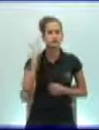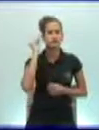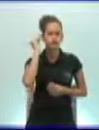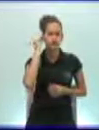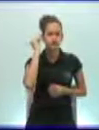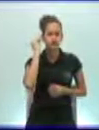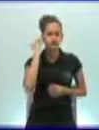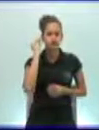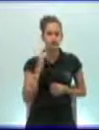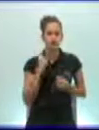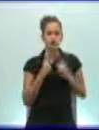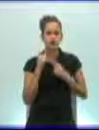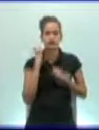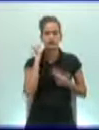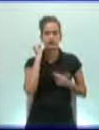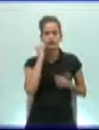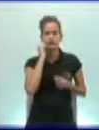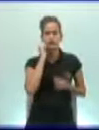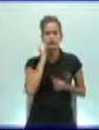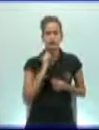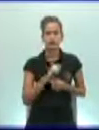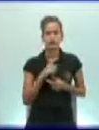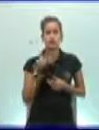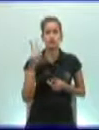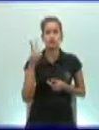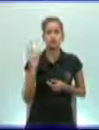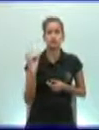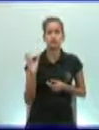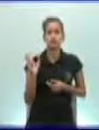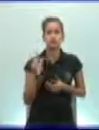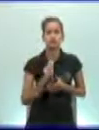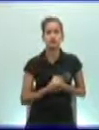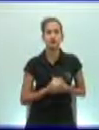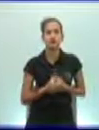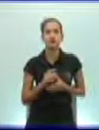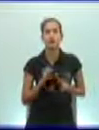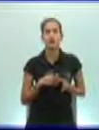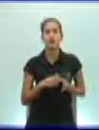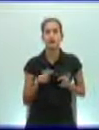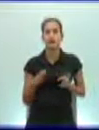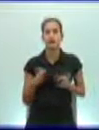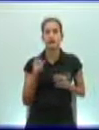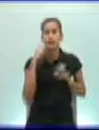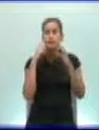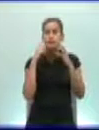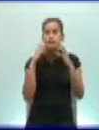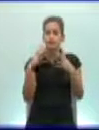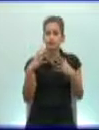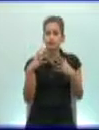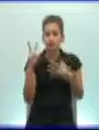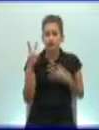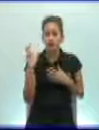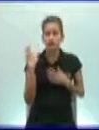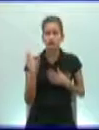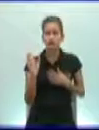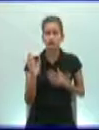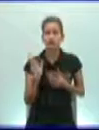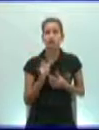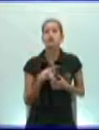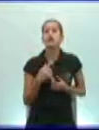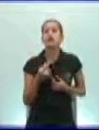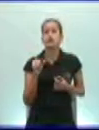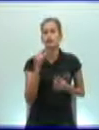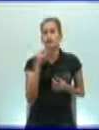estamos aprendiendo algo más sobre el verbo, que es una parte importante de la oración. De